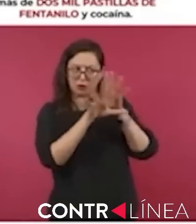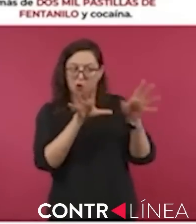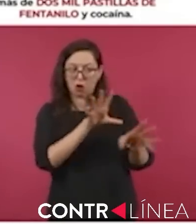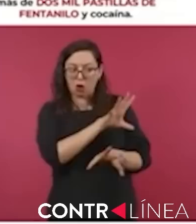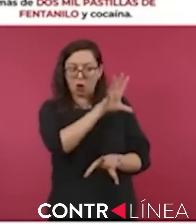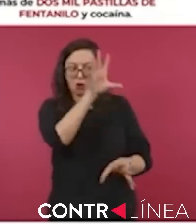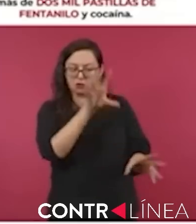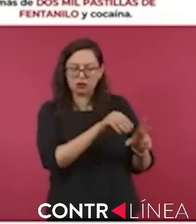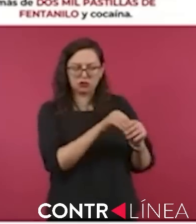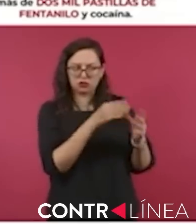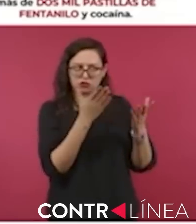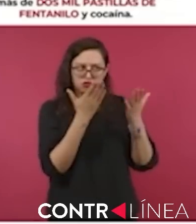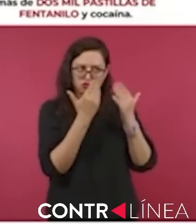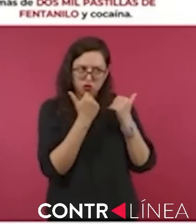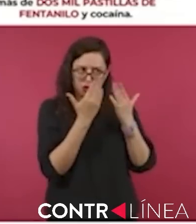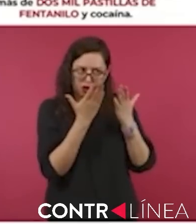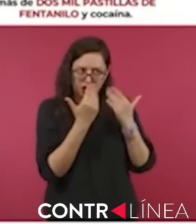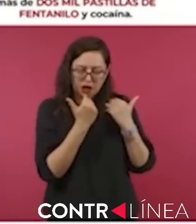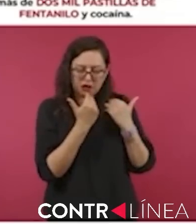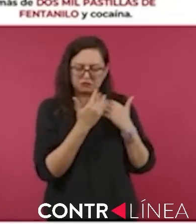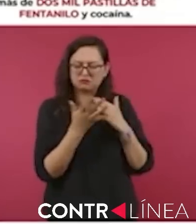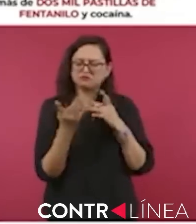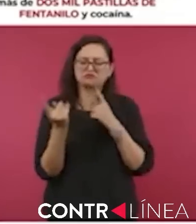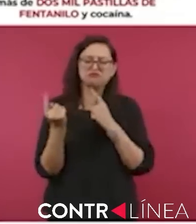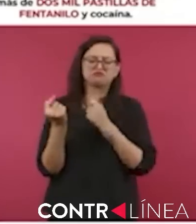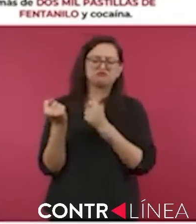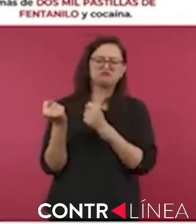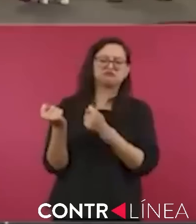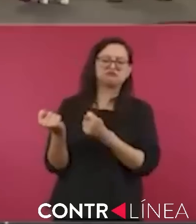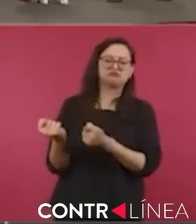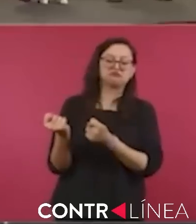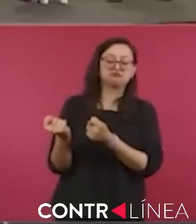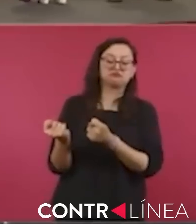el código que en todo caso revelaría si fueron o